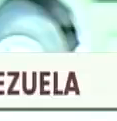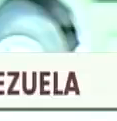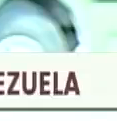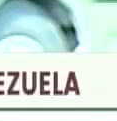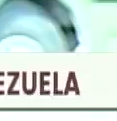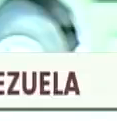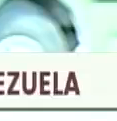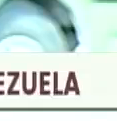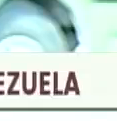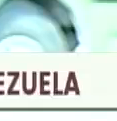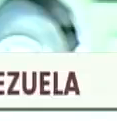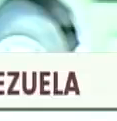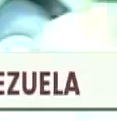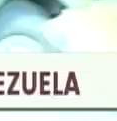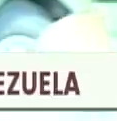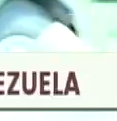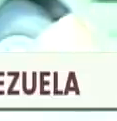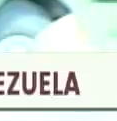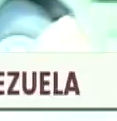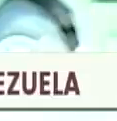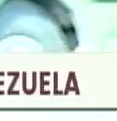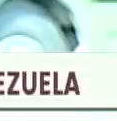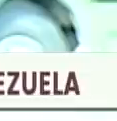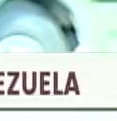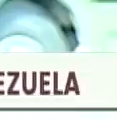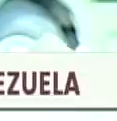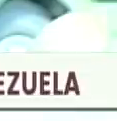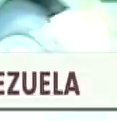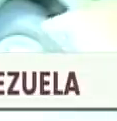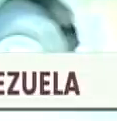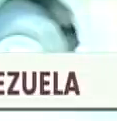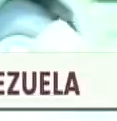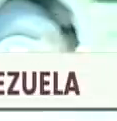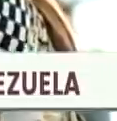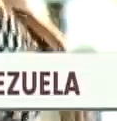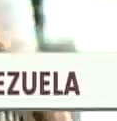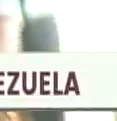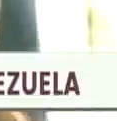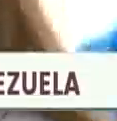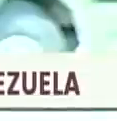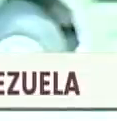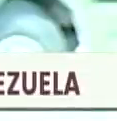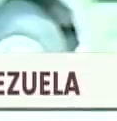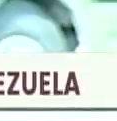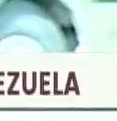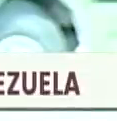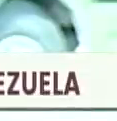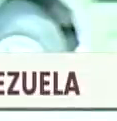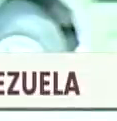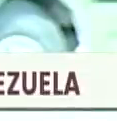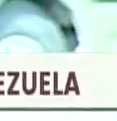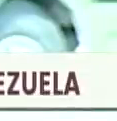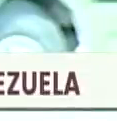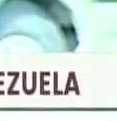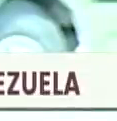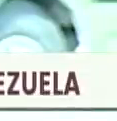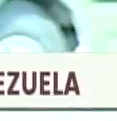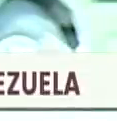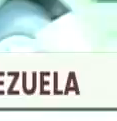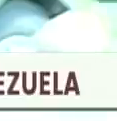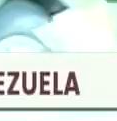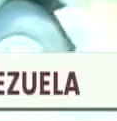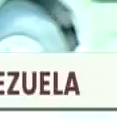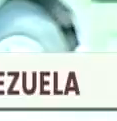Torcat, Isabel es diputada también, qué bueno. Qué buenas noticias que todos estos líderes